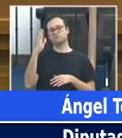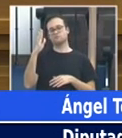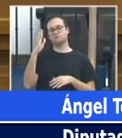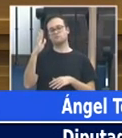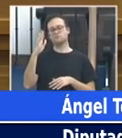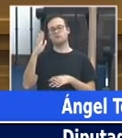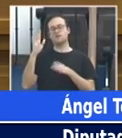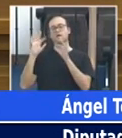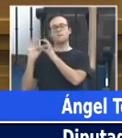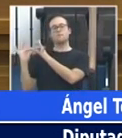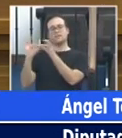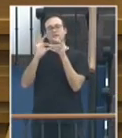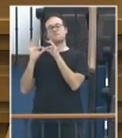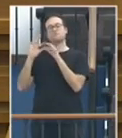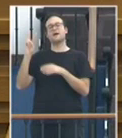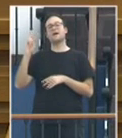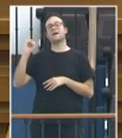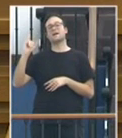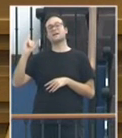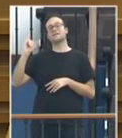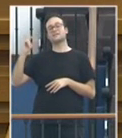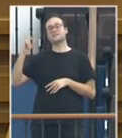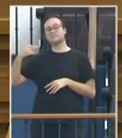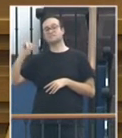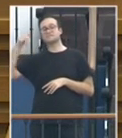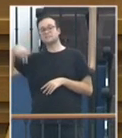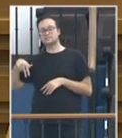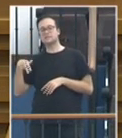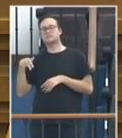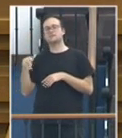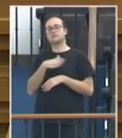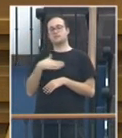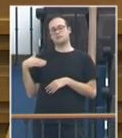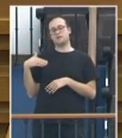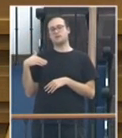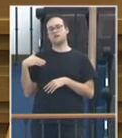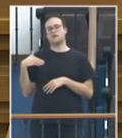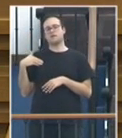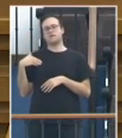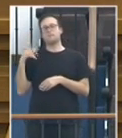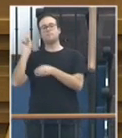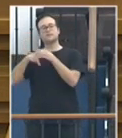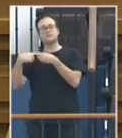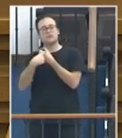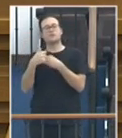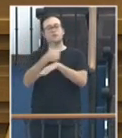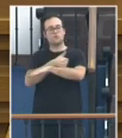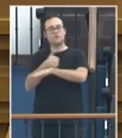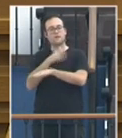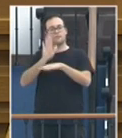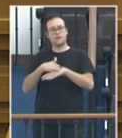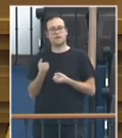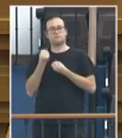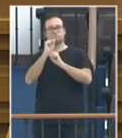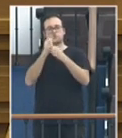Beijing dictaminase el plan de acción para eliminar la práctica arraigada que niega la participación pública equilibrada de las mujeres en todo el